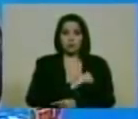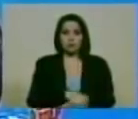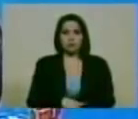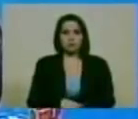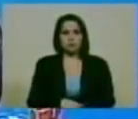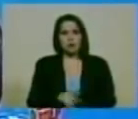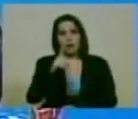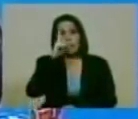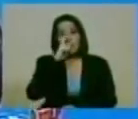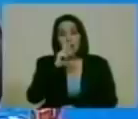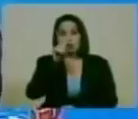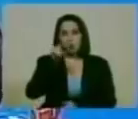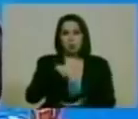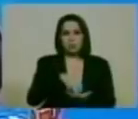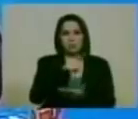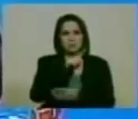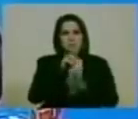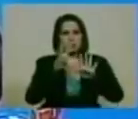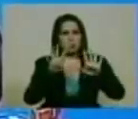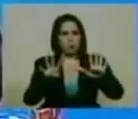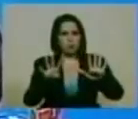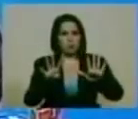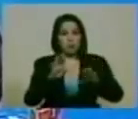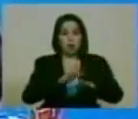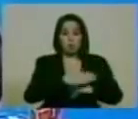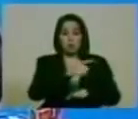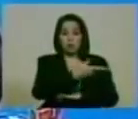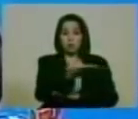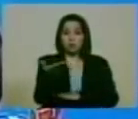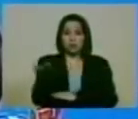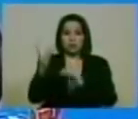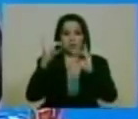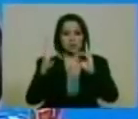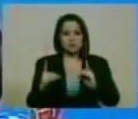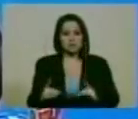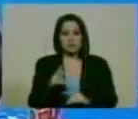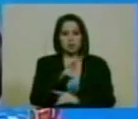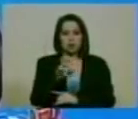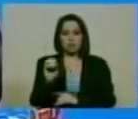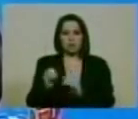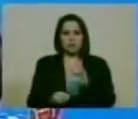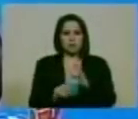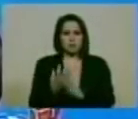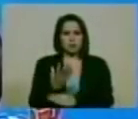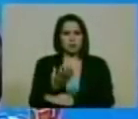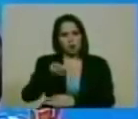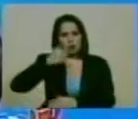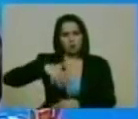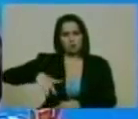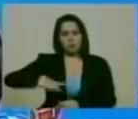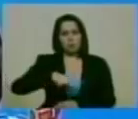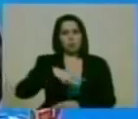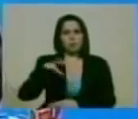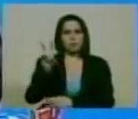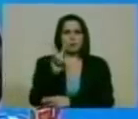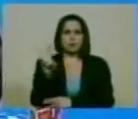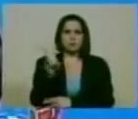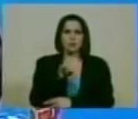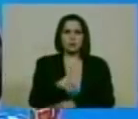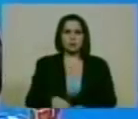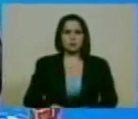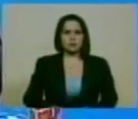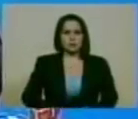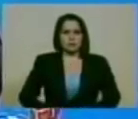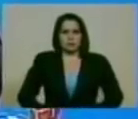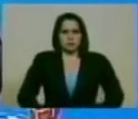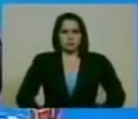del año 2019, como ustedes decidieron, el 20 de mayo, el pueblo de Venezuela,